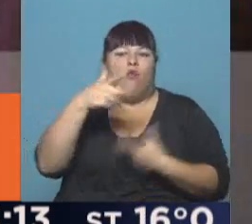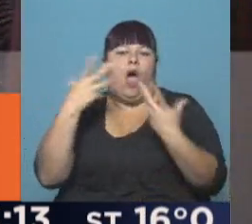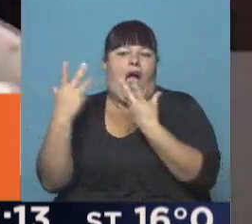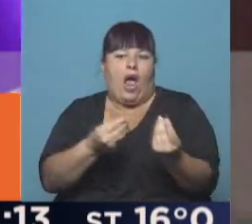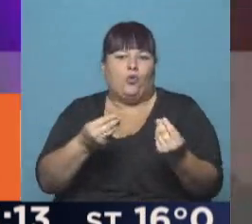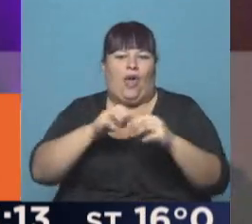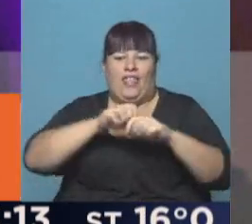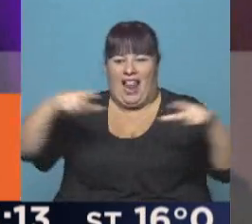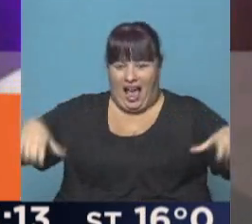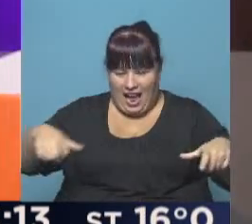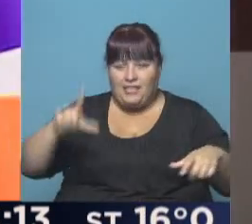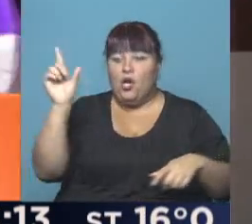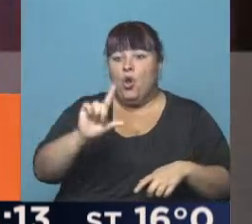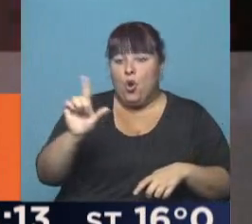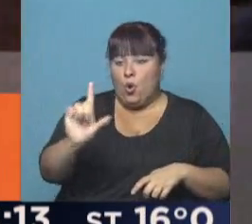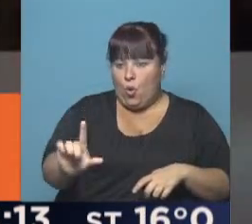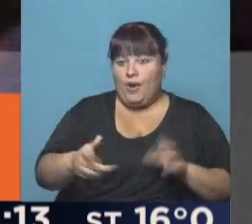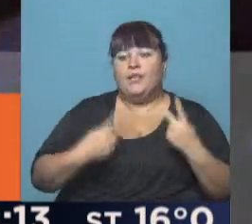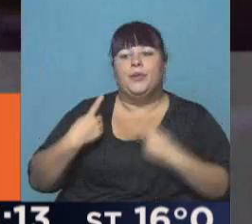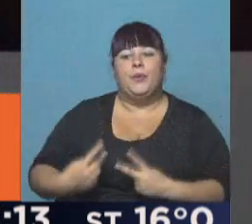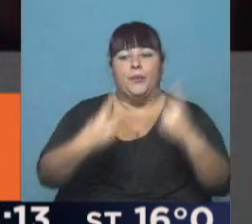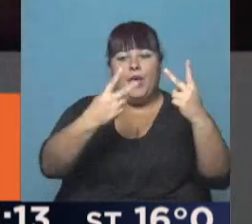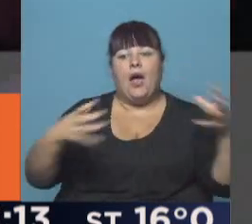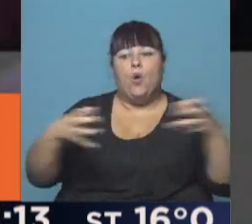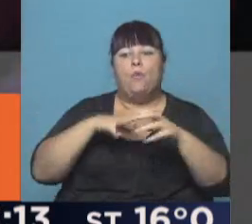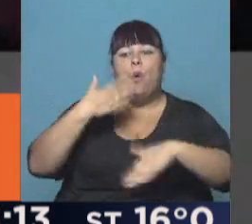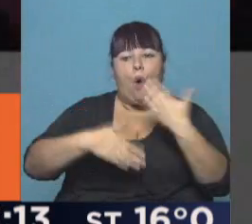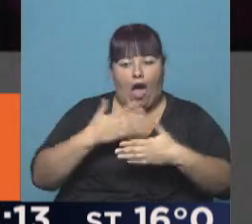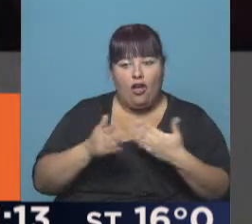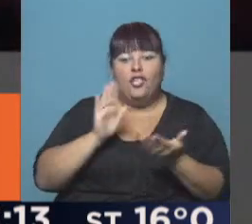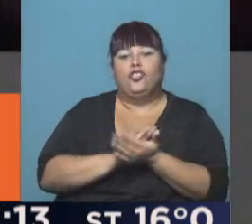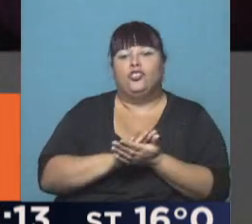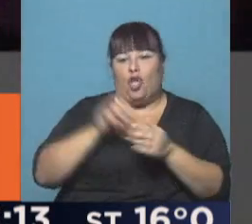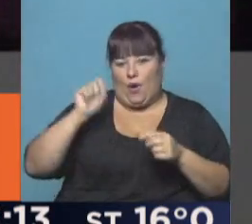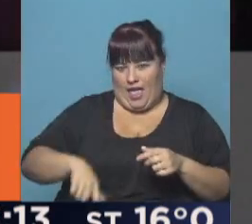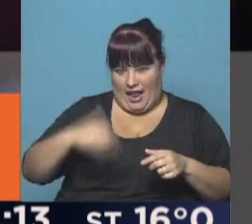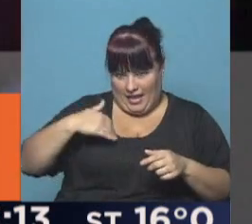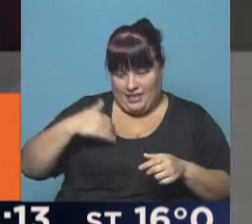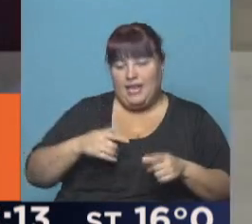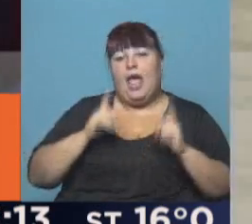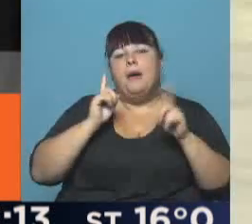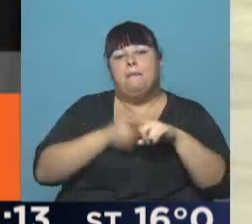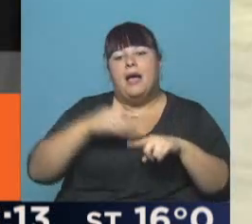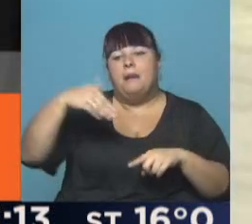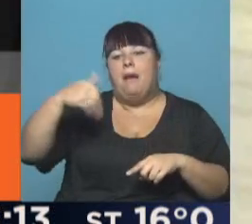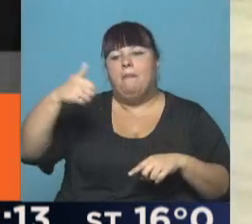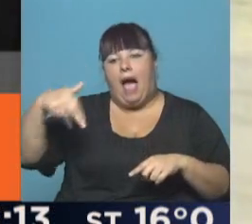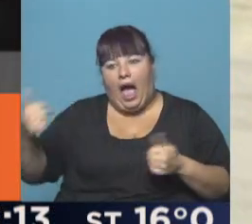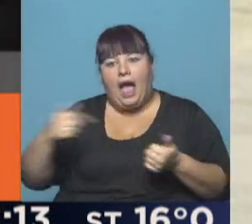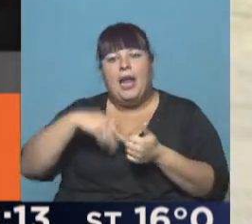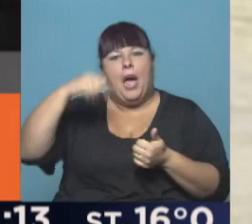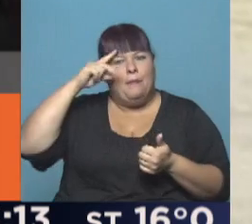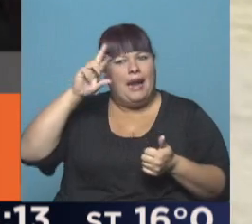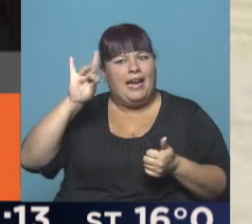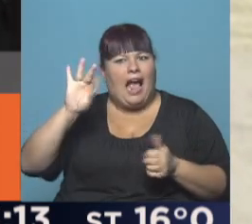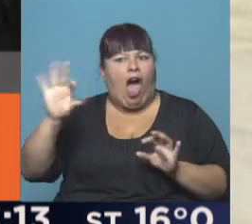ayudante de campo, el lunes que viene estará viajando con parte de los jugadores, lo del orden local, más Mamana, más Mercado,